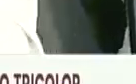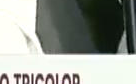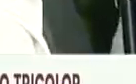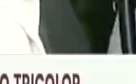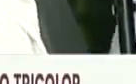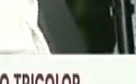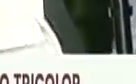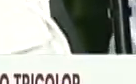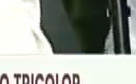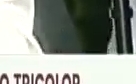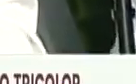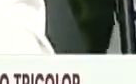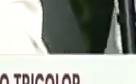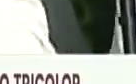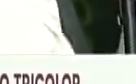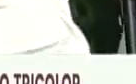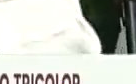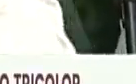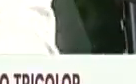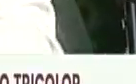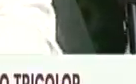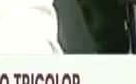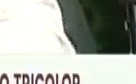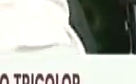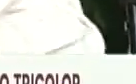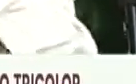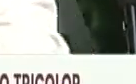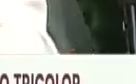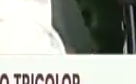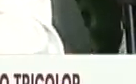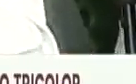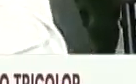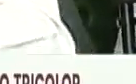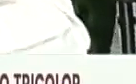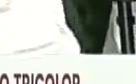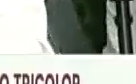expresar, que te manifiesto ahora